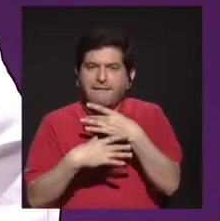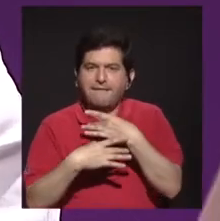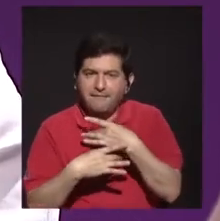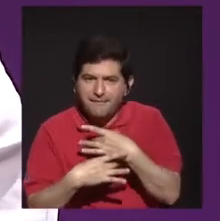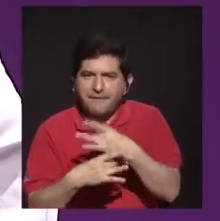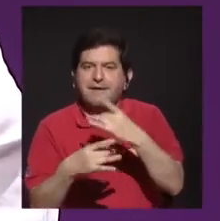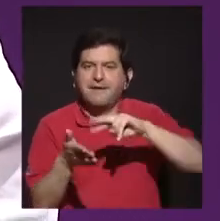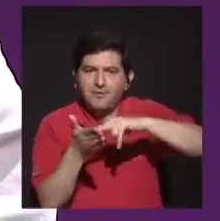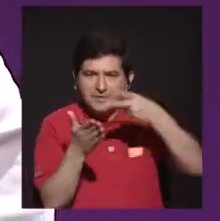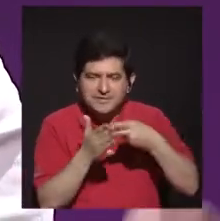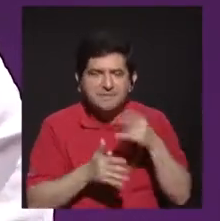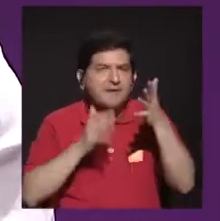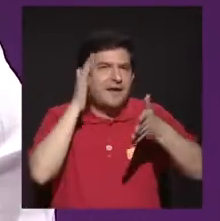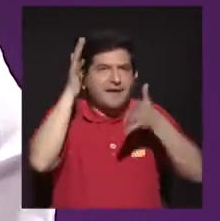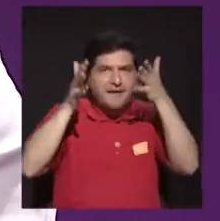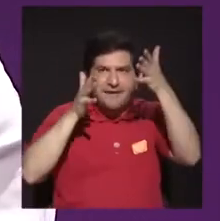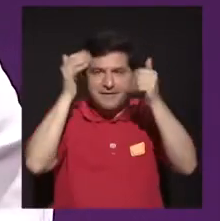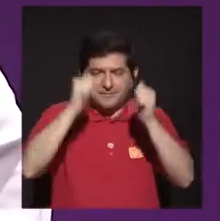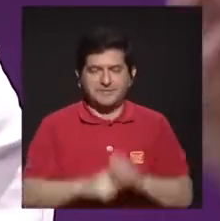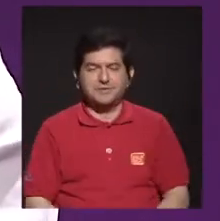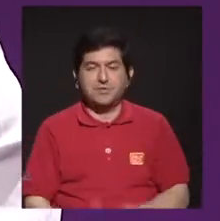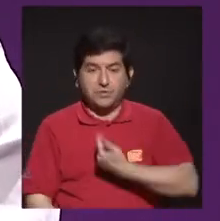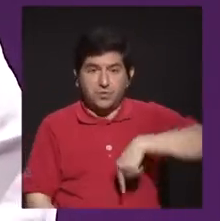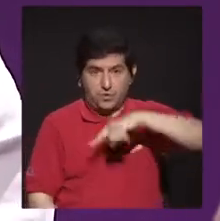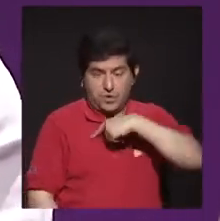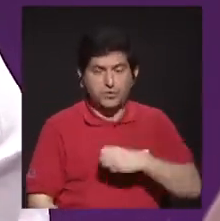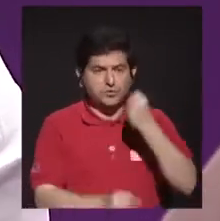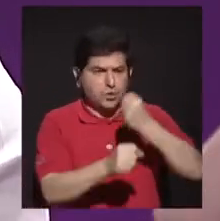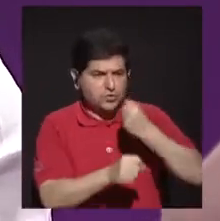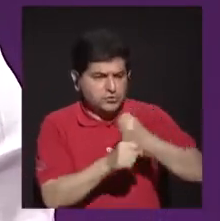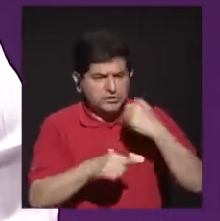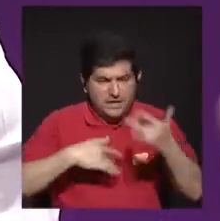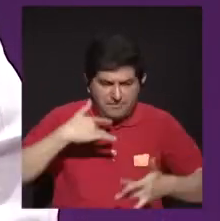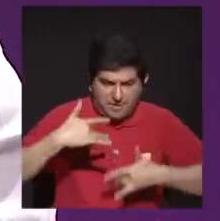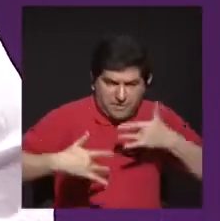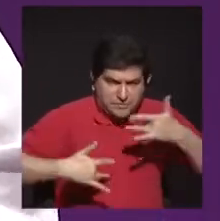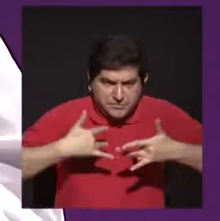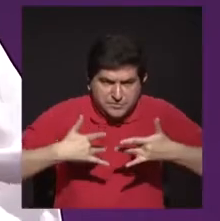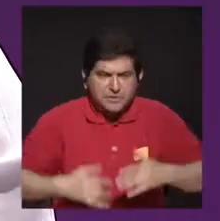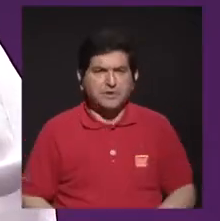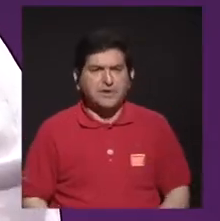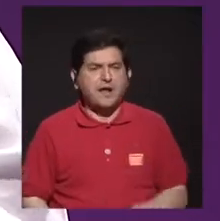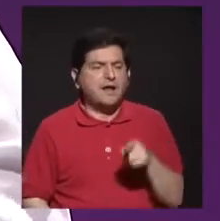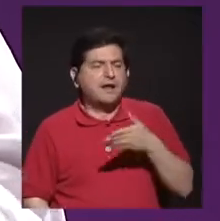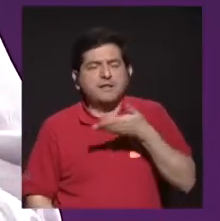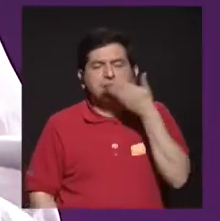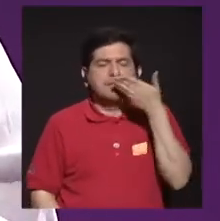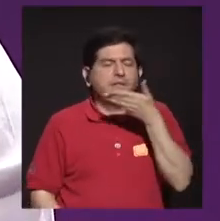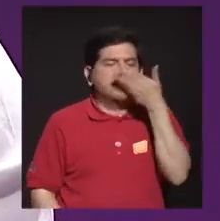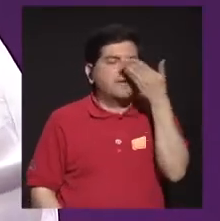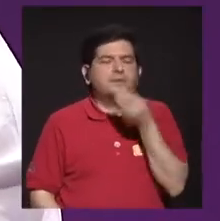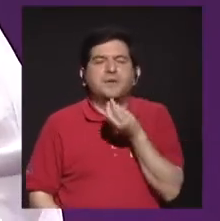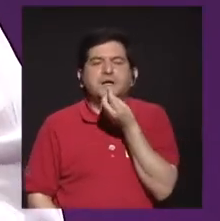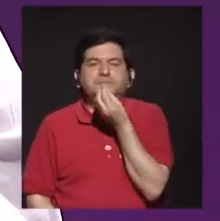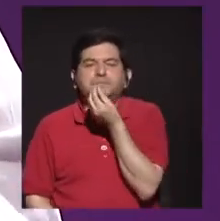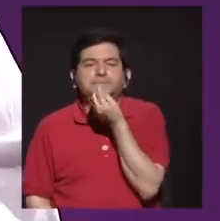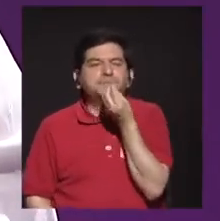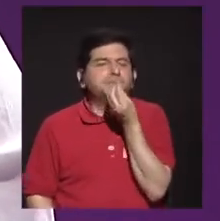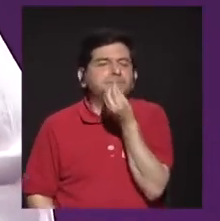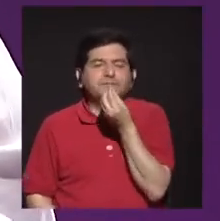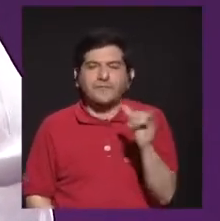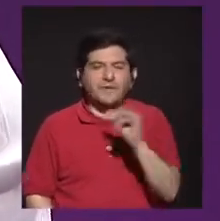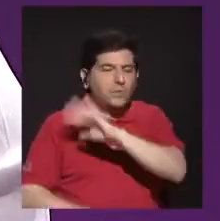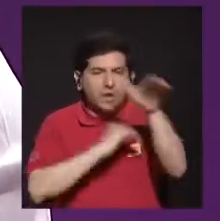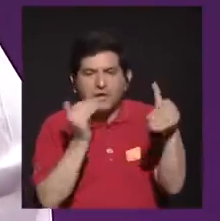era crear. Claro, y hacíamos ejercicios sensitivos sobre los aromas, sobre los sabores,